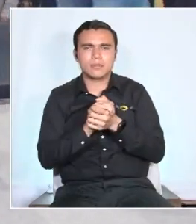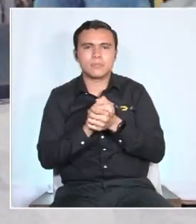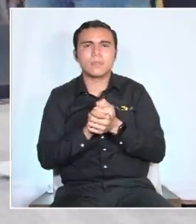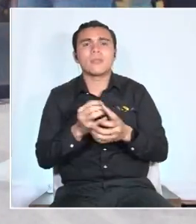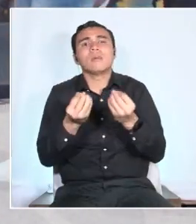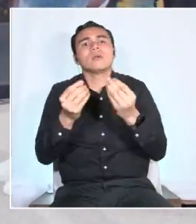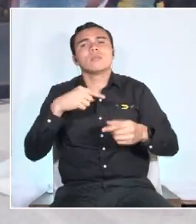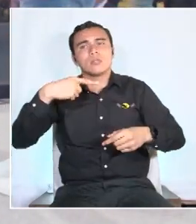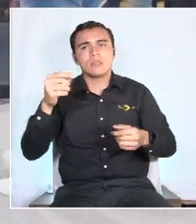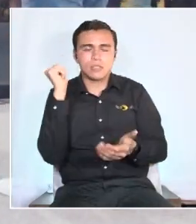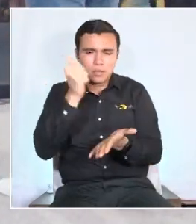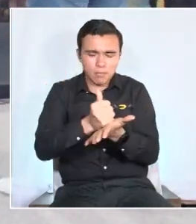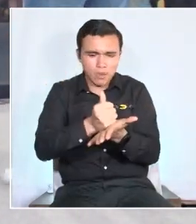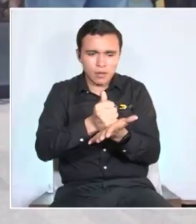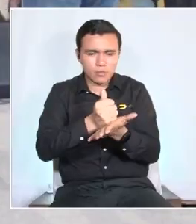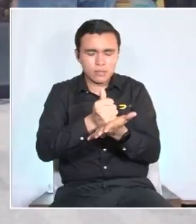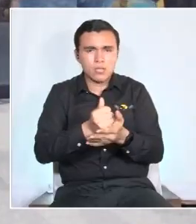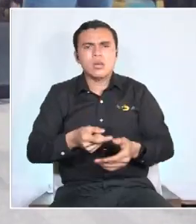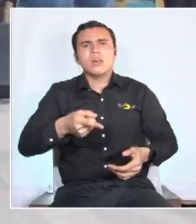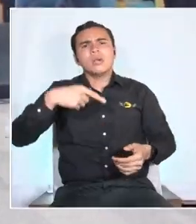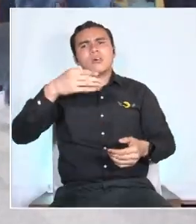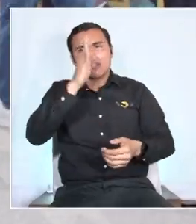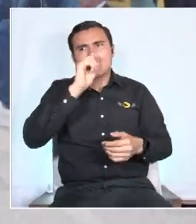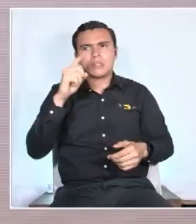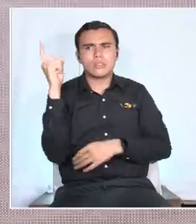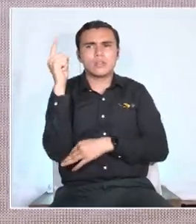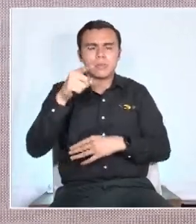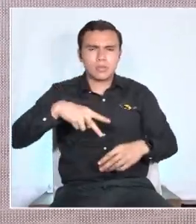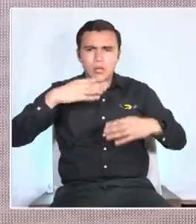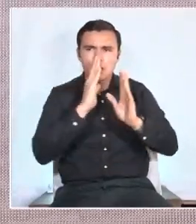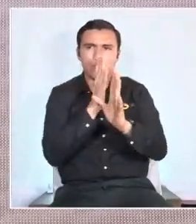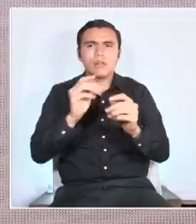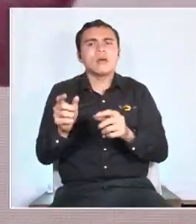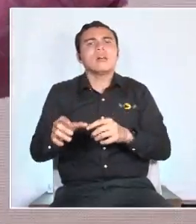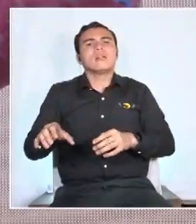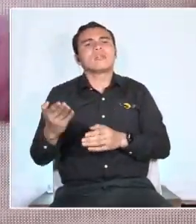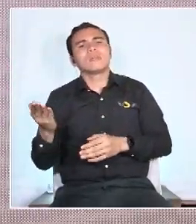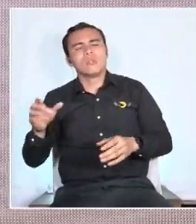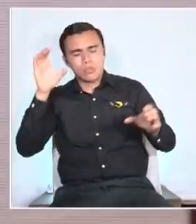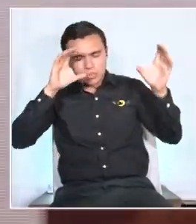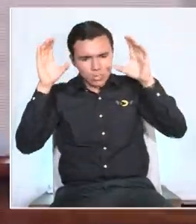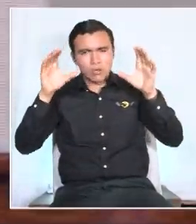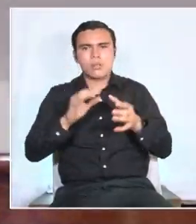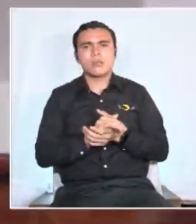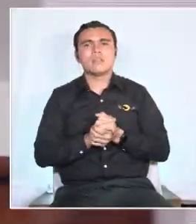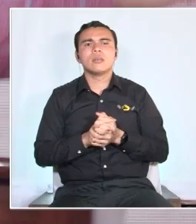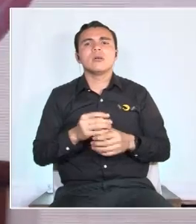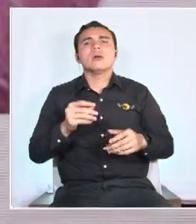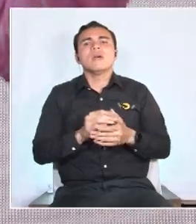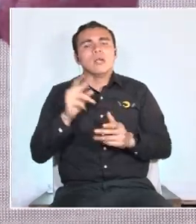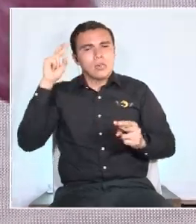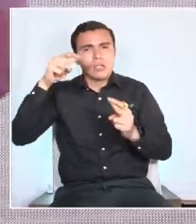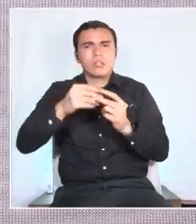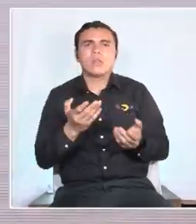¿Cuántos dicen amén? Dios siempre te habla cosas locas. ¿Dónde está la gente que le gustan los retos?